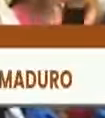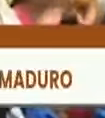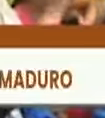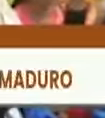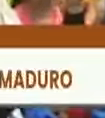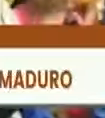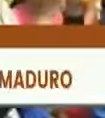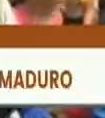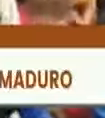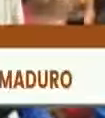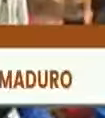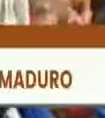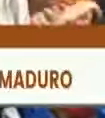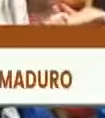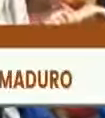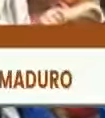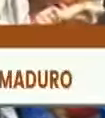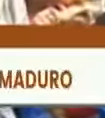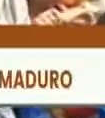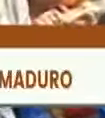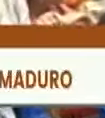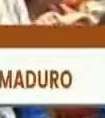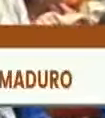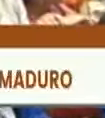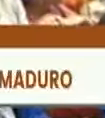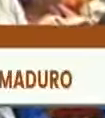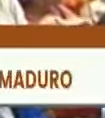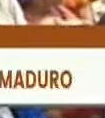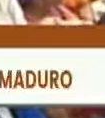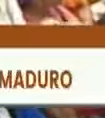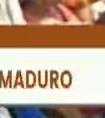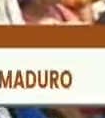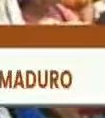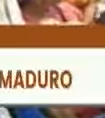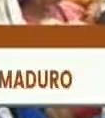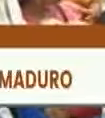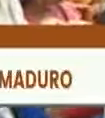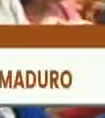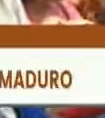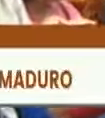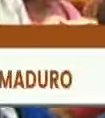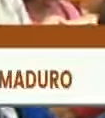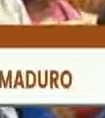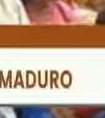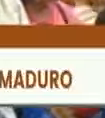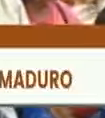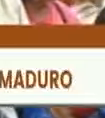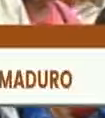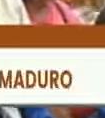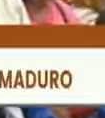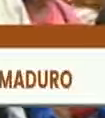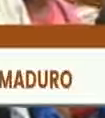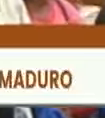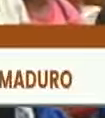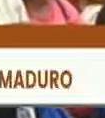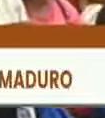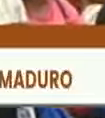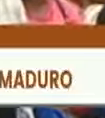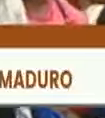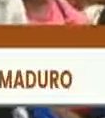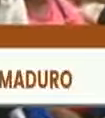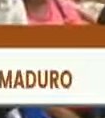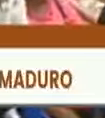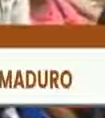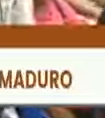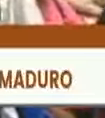el capitán irreductible, lealmente bolivariano, profundamente chavista y entregado a la defensa de